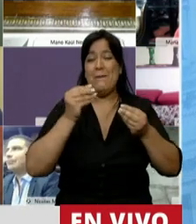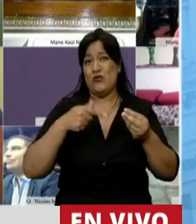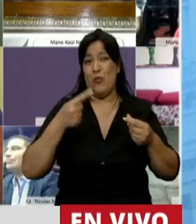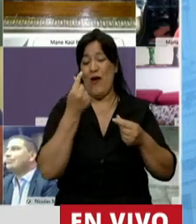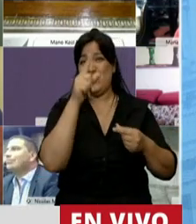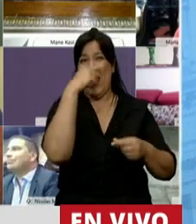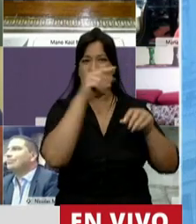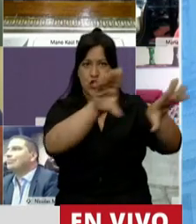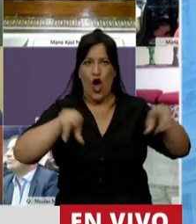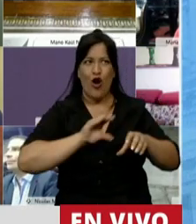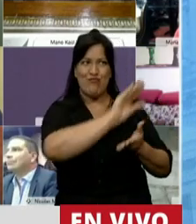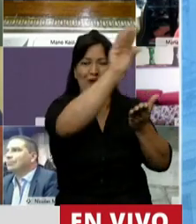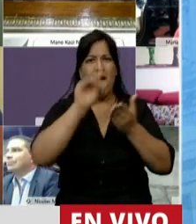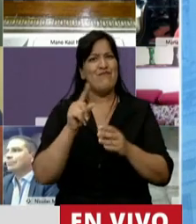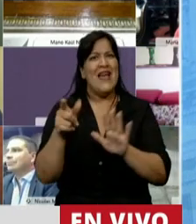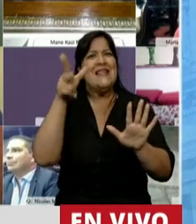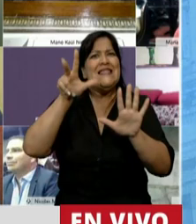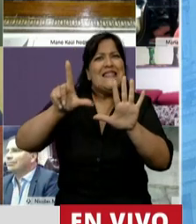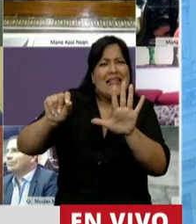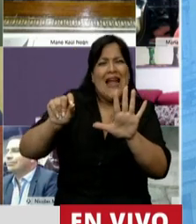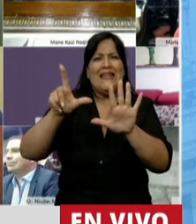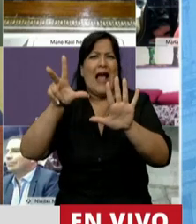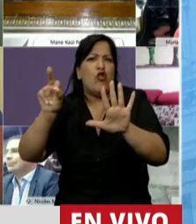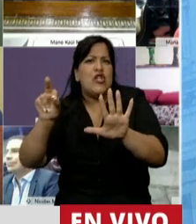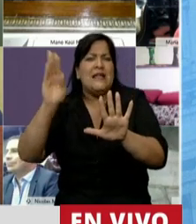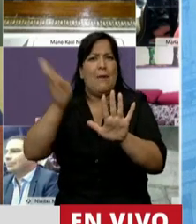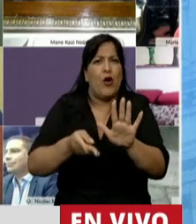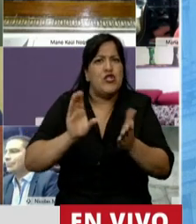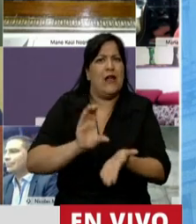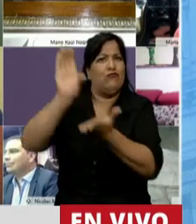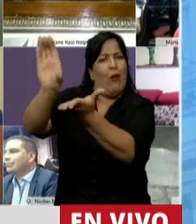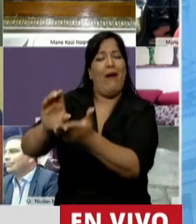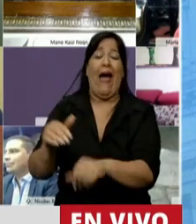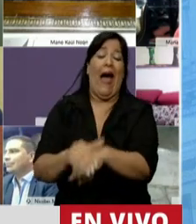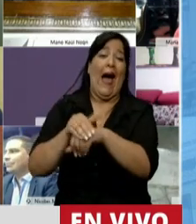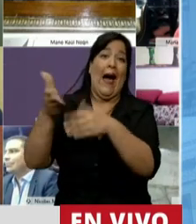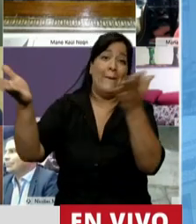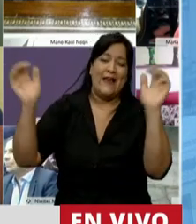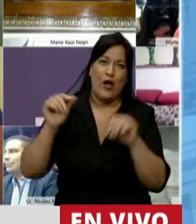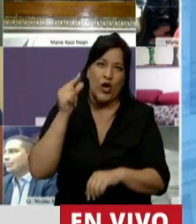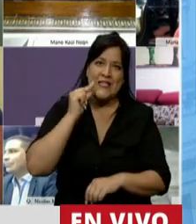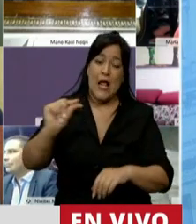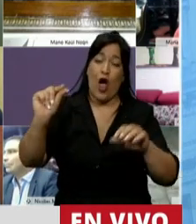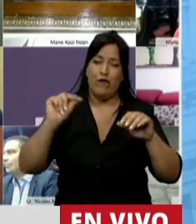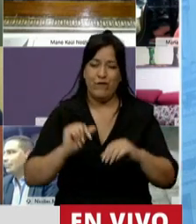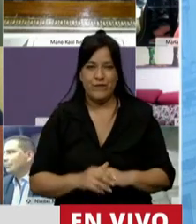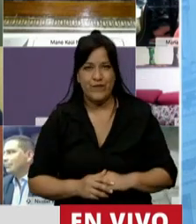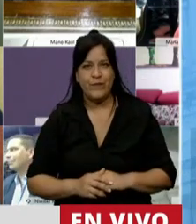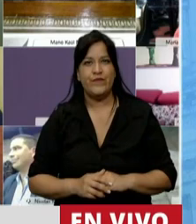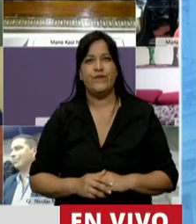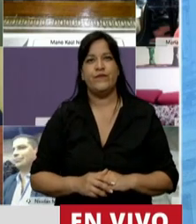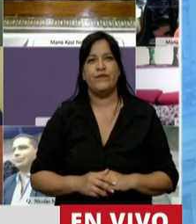coparticipación. 60 o 70% de este impuesto se lo lleva el amigo Kicillof, señor